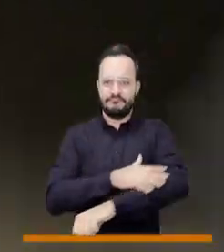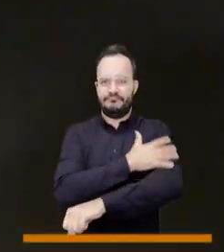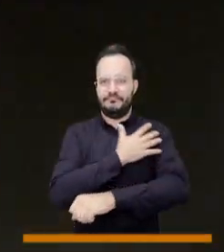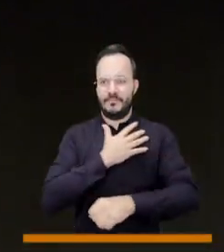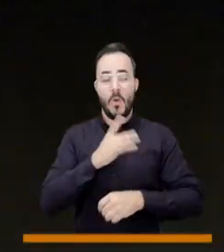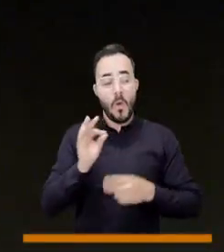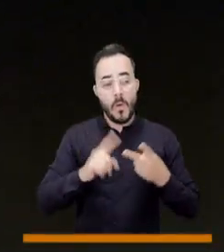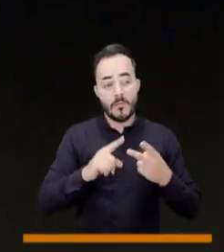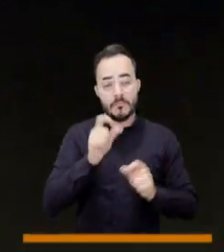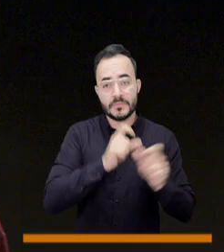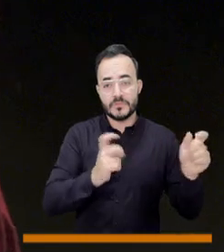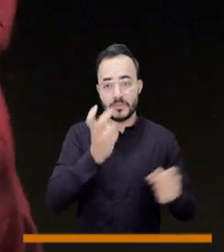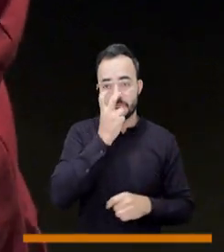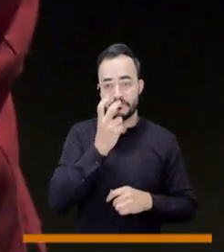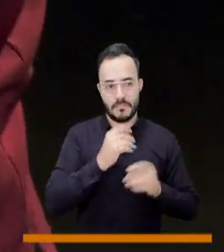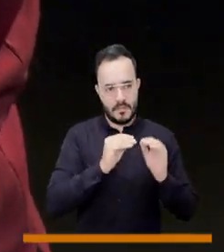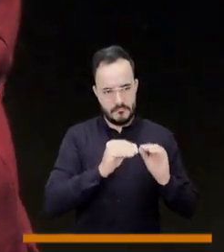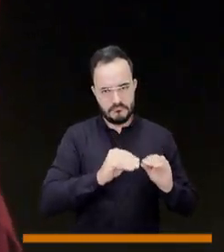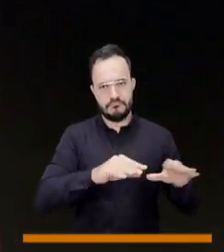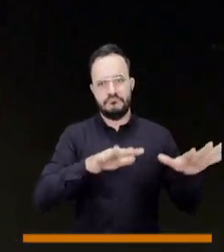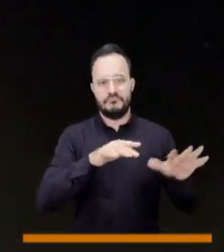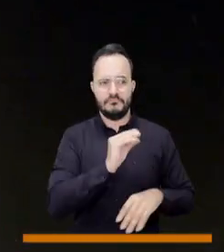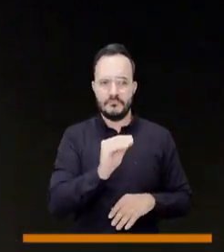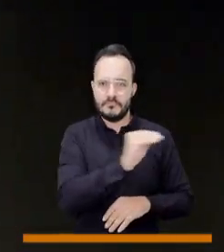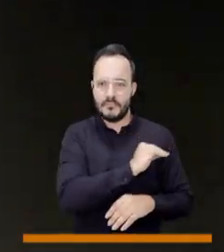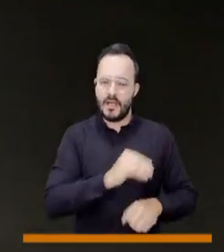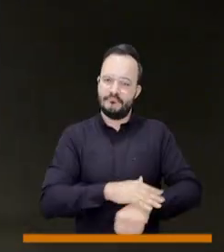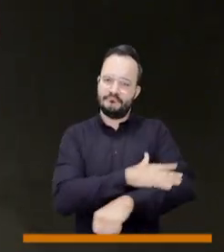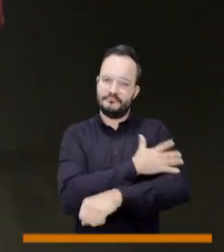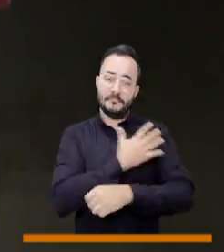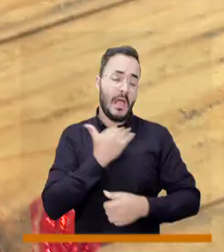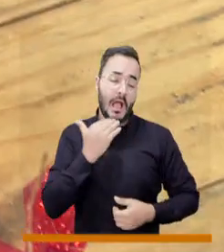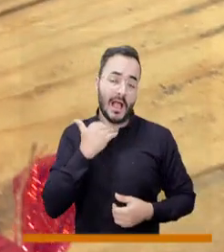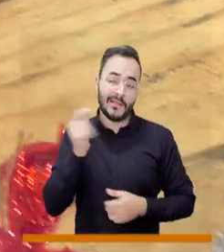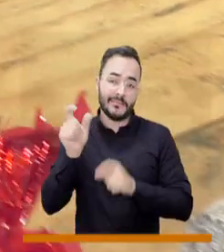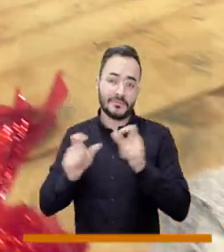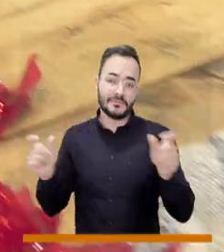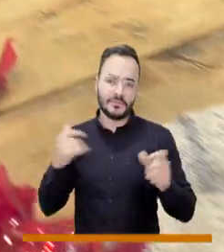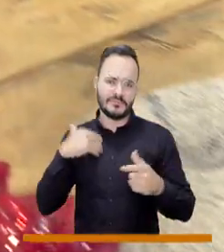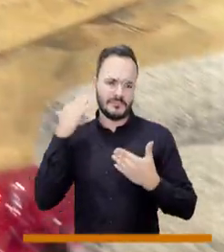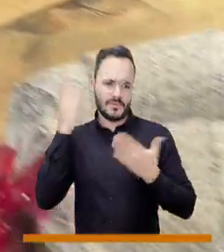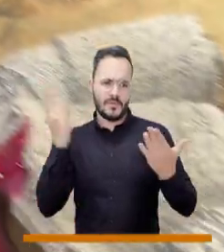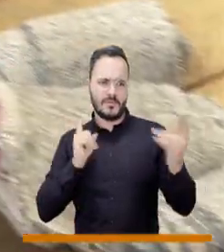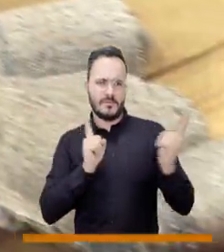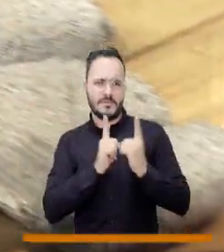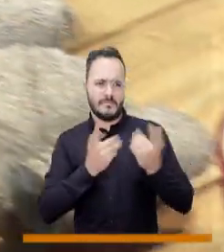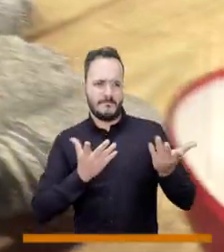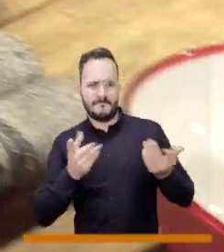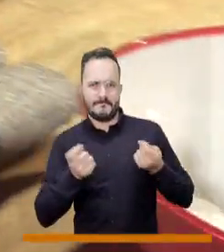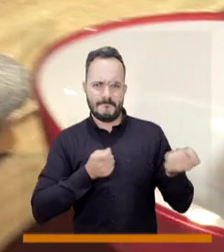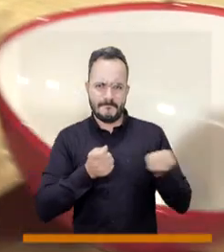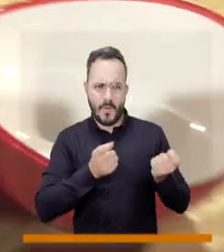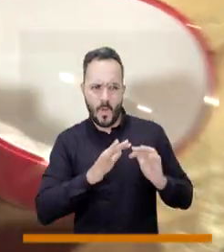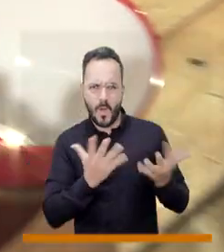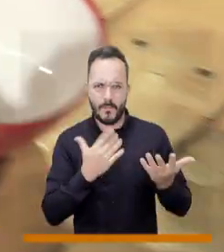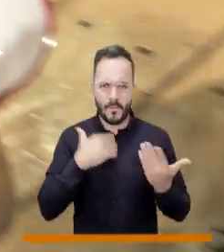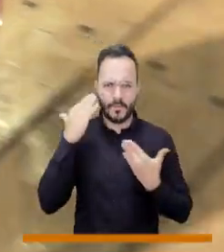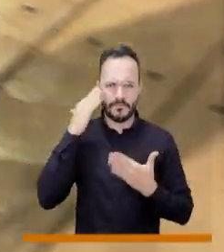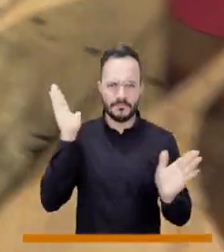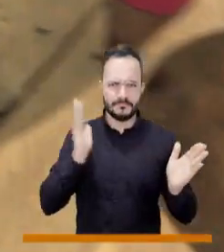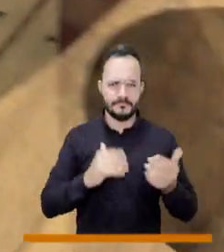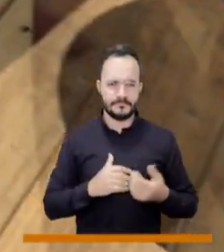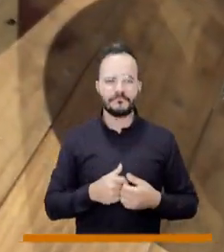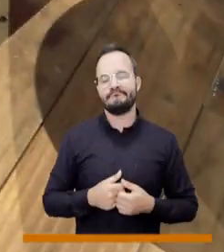demás a las demás personas o a los invidentes que cuando una persona por desconocimiento no no no sabe cómo